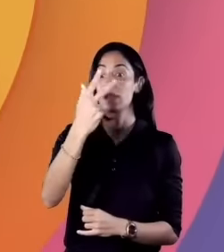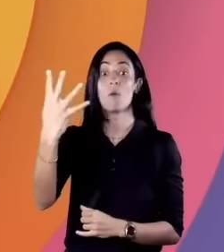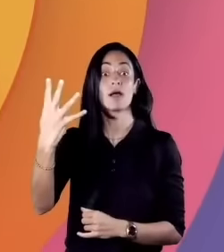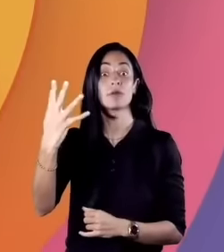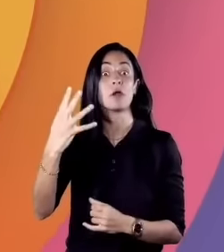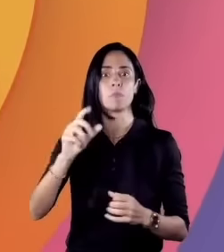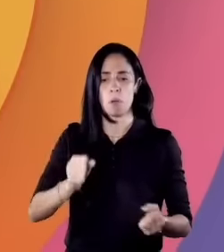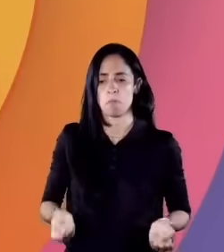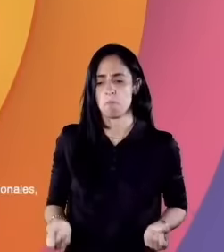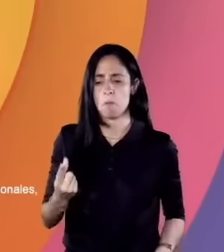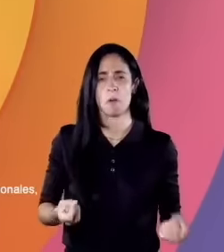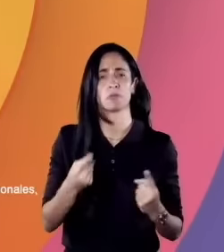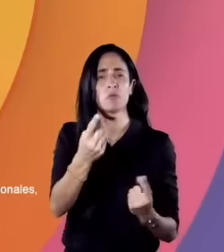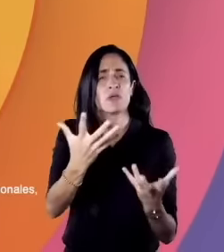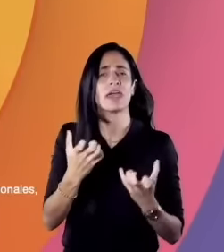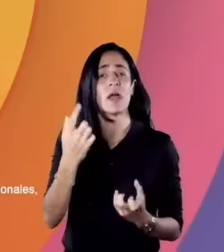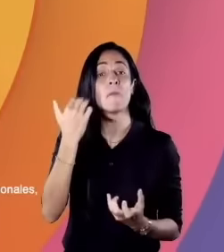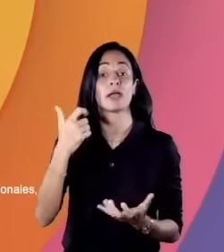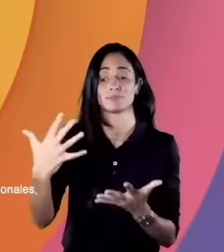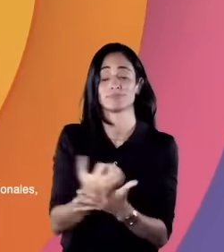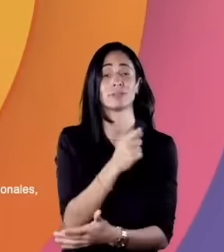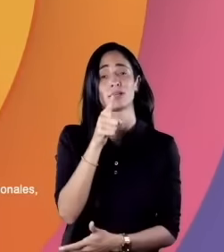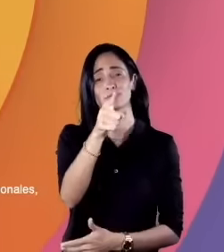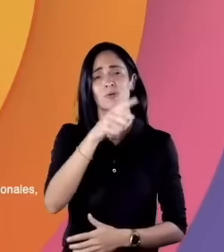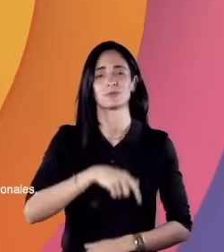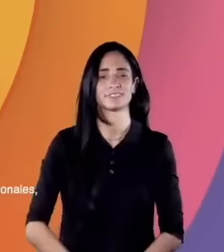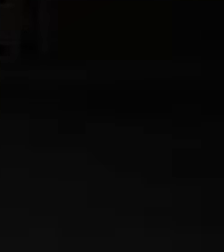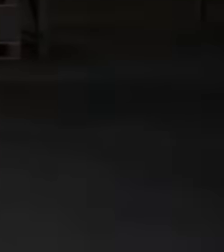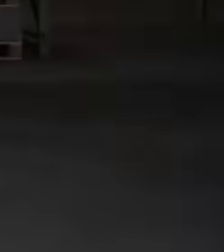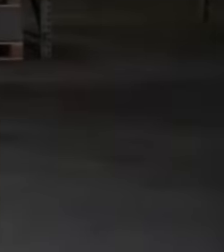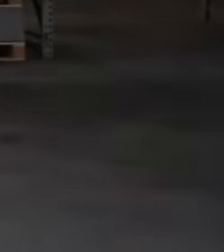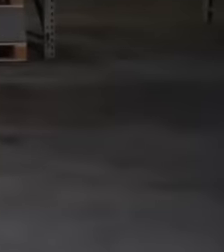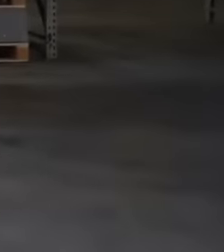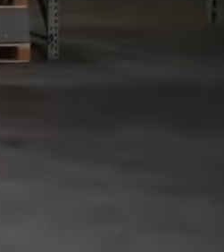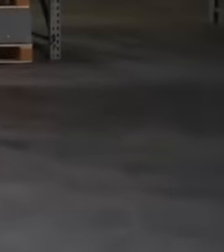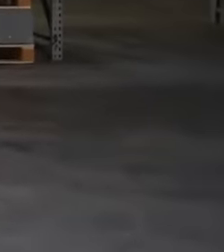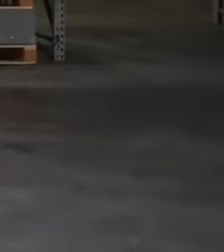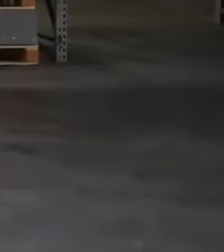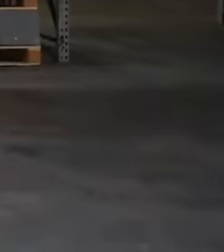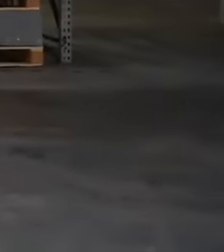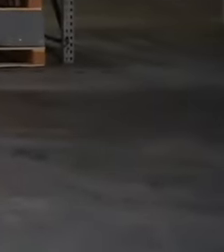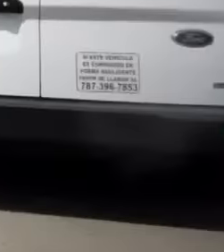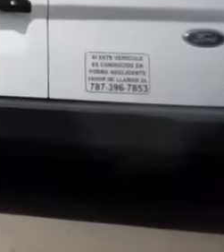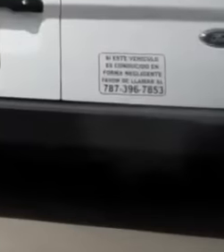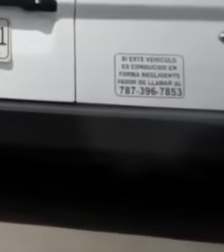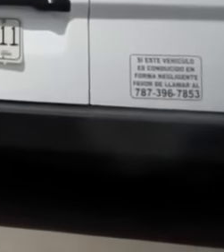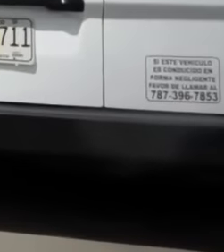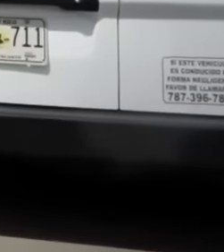4 y gástalo en lo que quieras, porque lo que quieras te lo dan los Pegas.